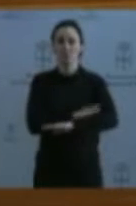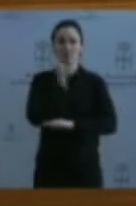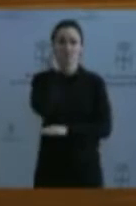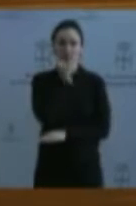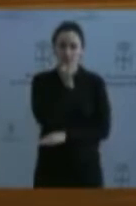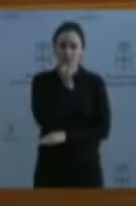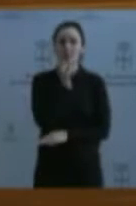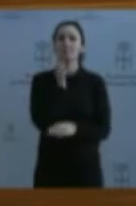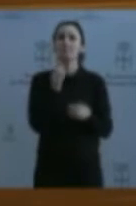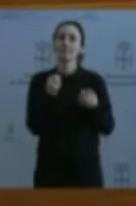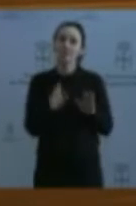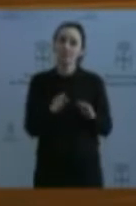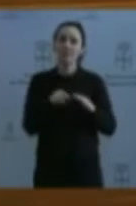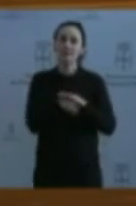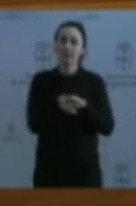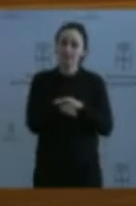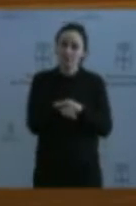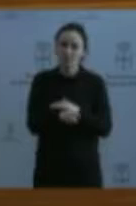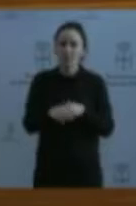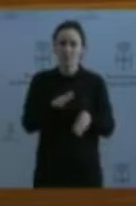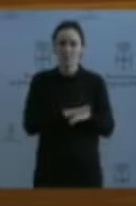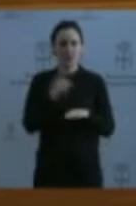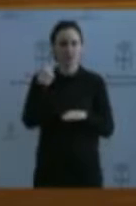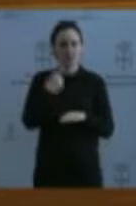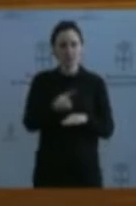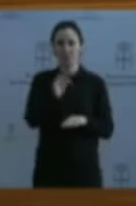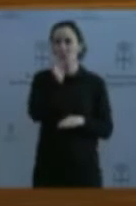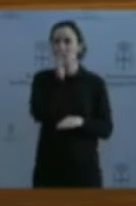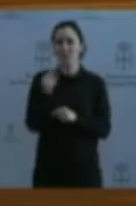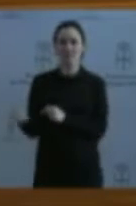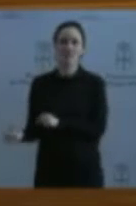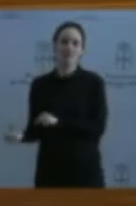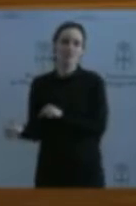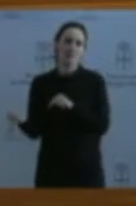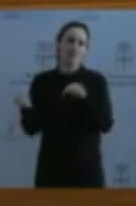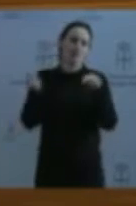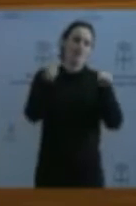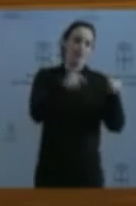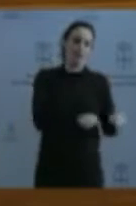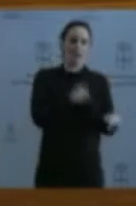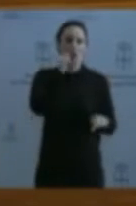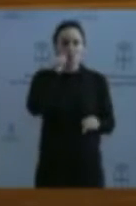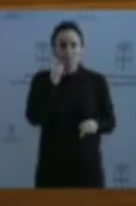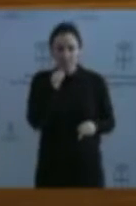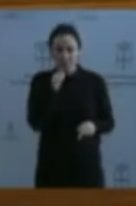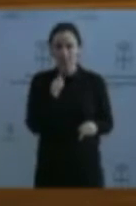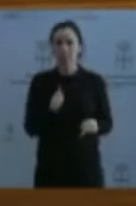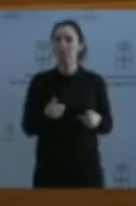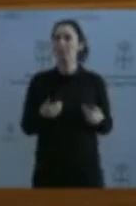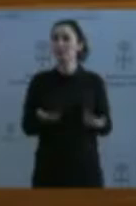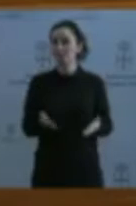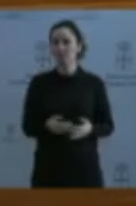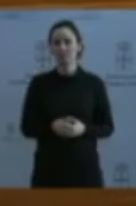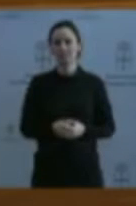el traslado a Oviedo de esta institución. Entiendo y y me parece